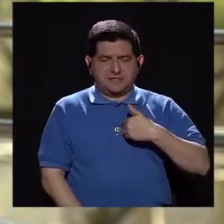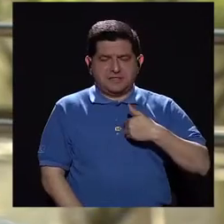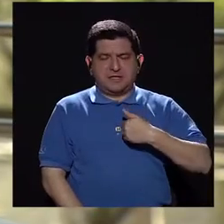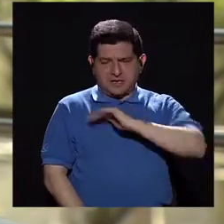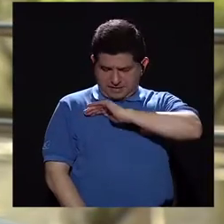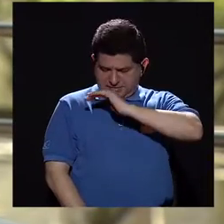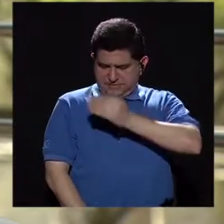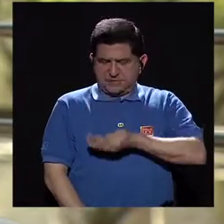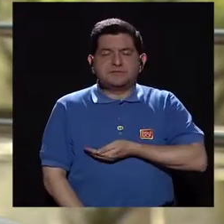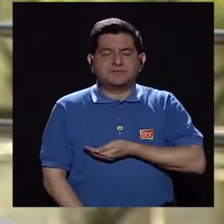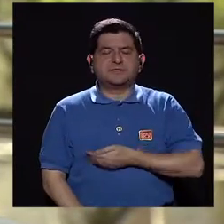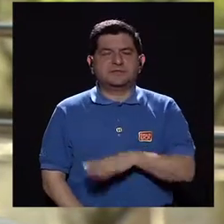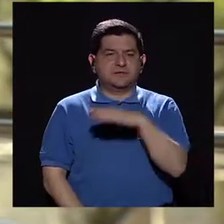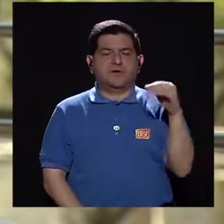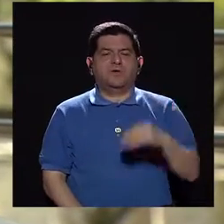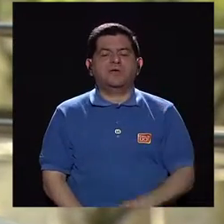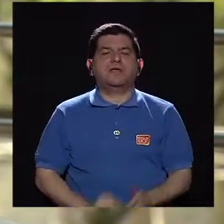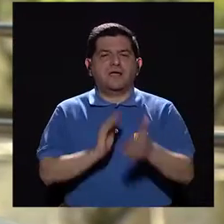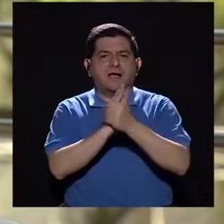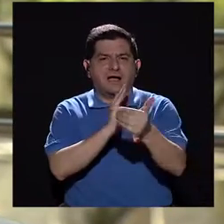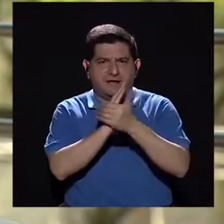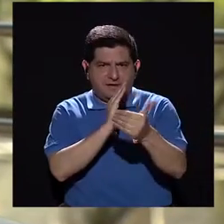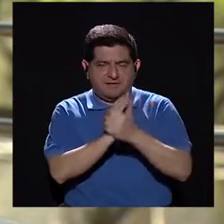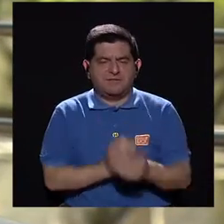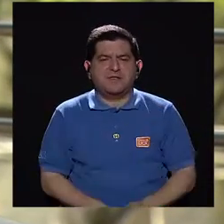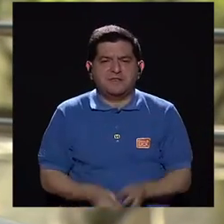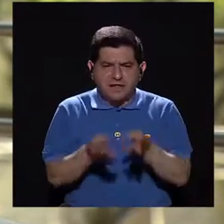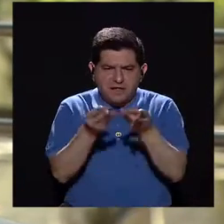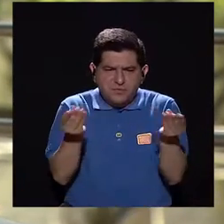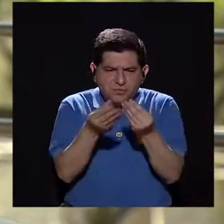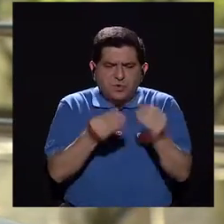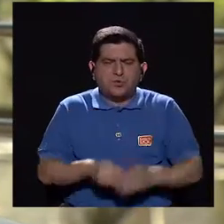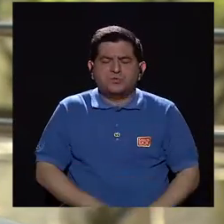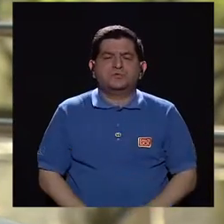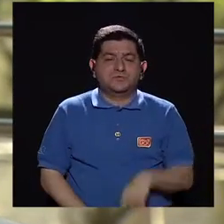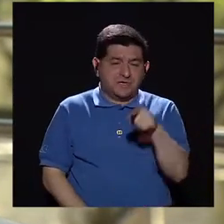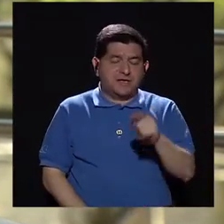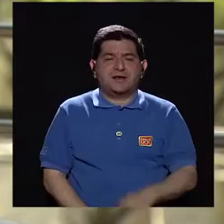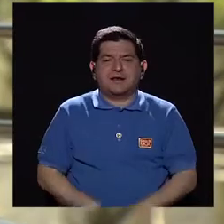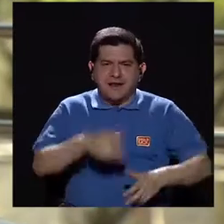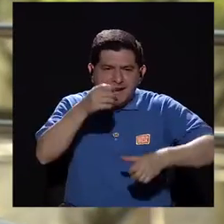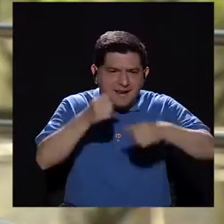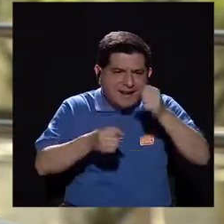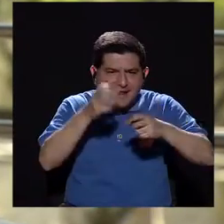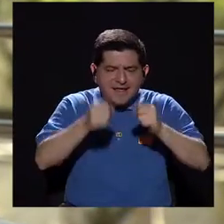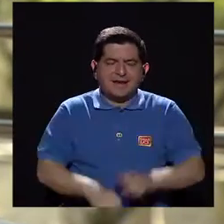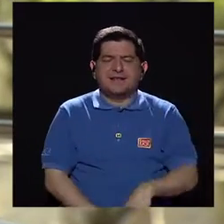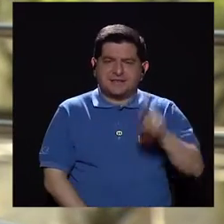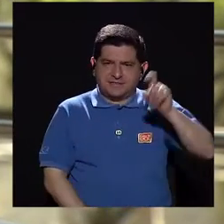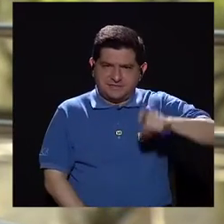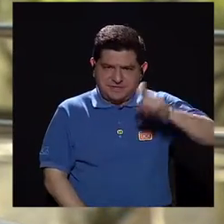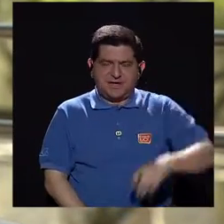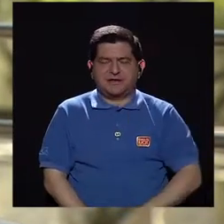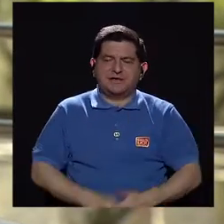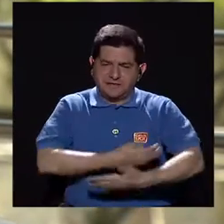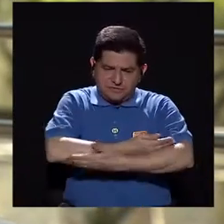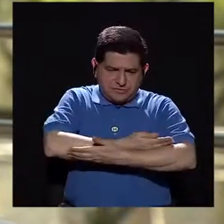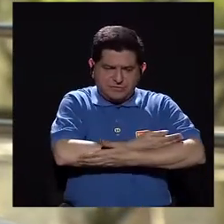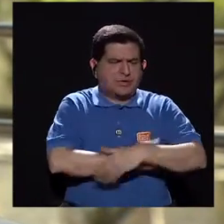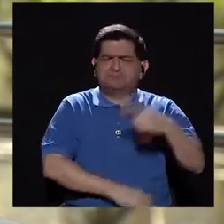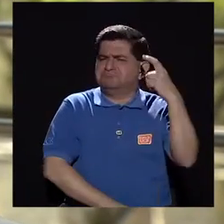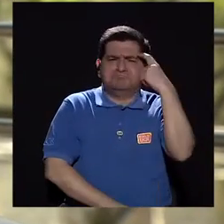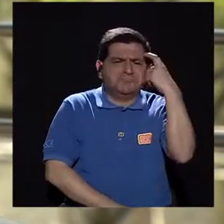tenemos mamas y tenemos la capacidad de producir la leche que nuestra cría necesita. Por lo tanto, no tenemos